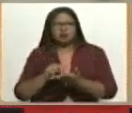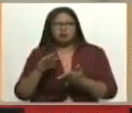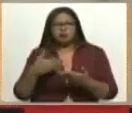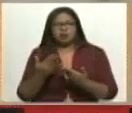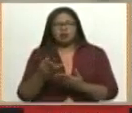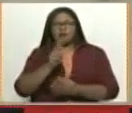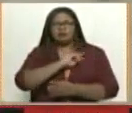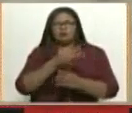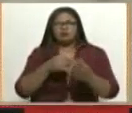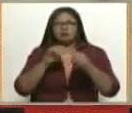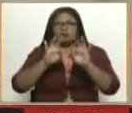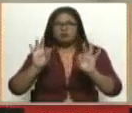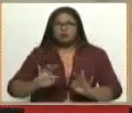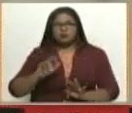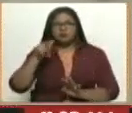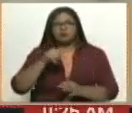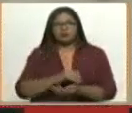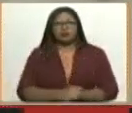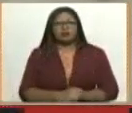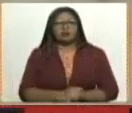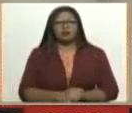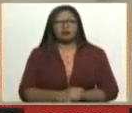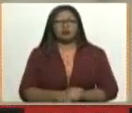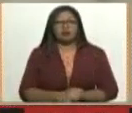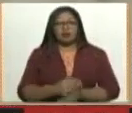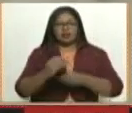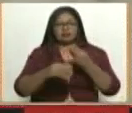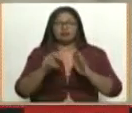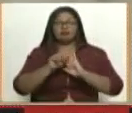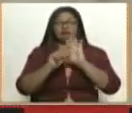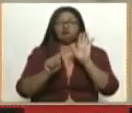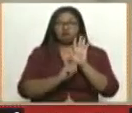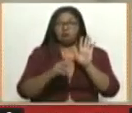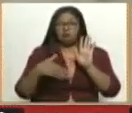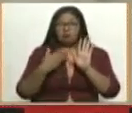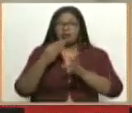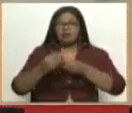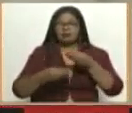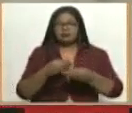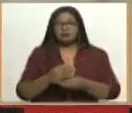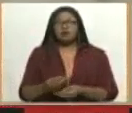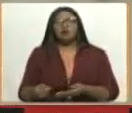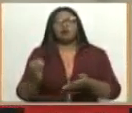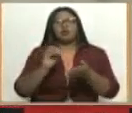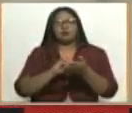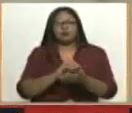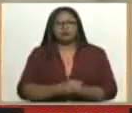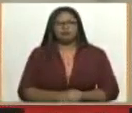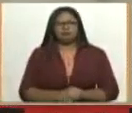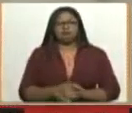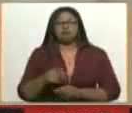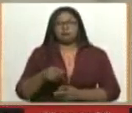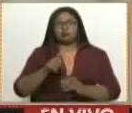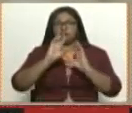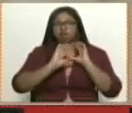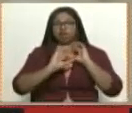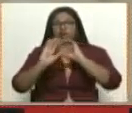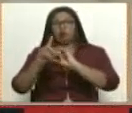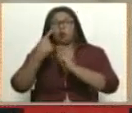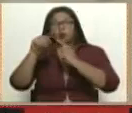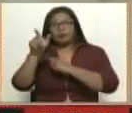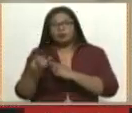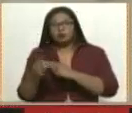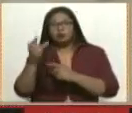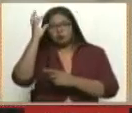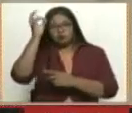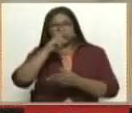Poder Legislativo facultado constitucionalmente el que una vez más designe a un Consejo Nacional